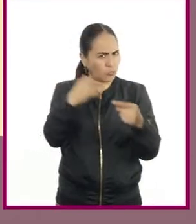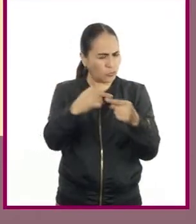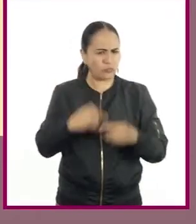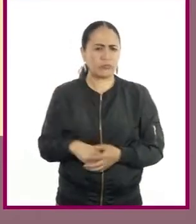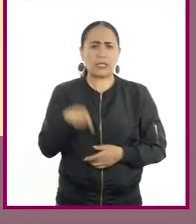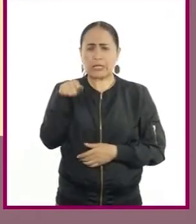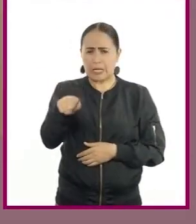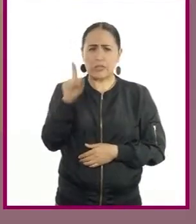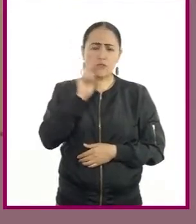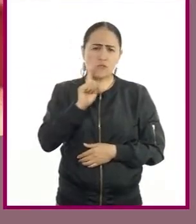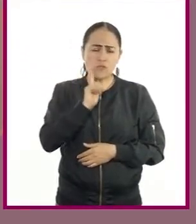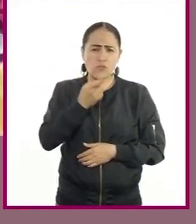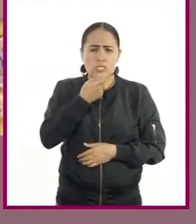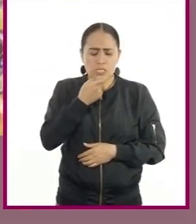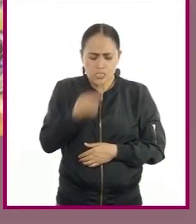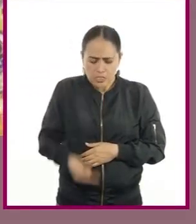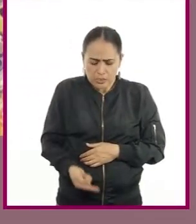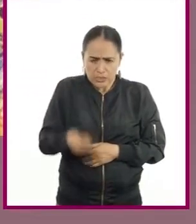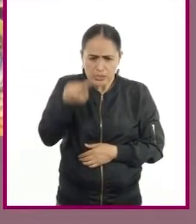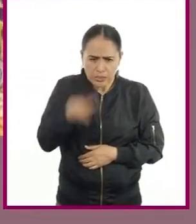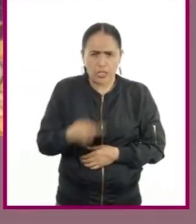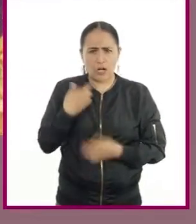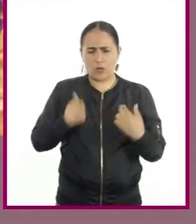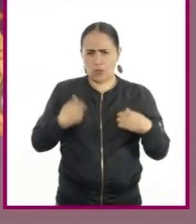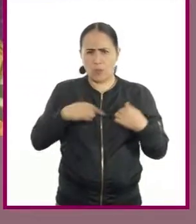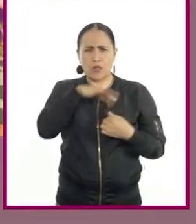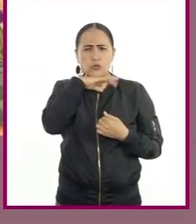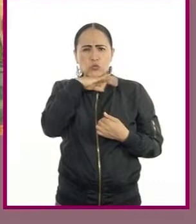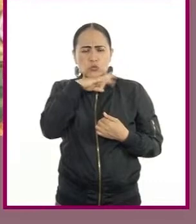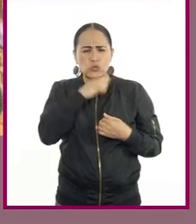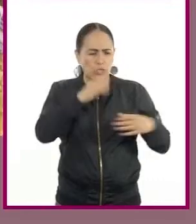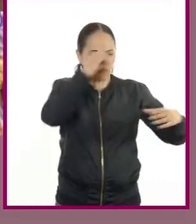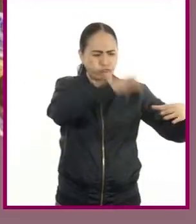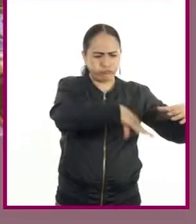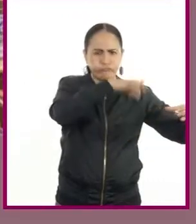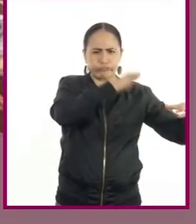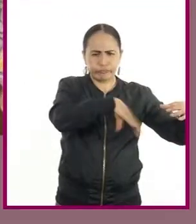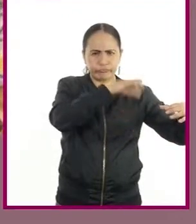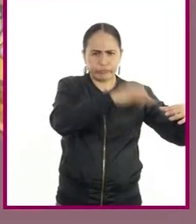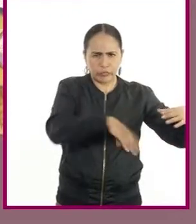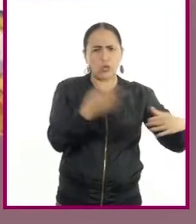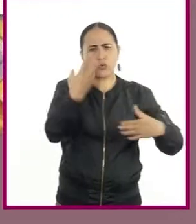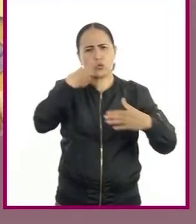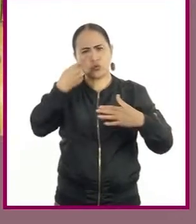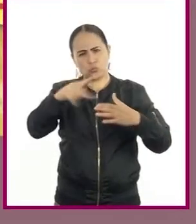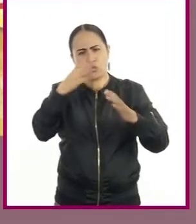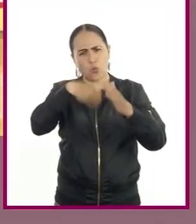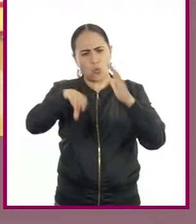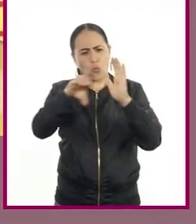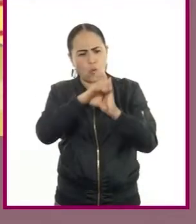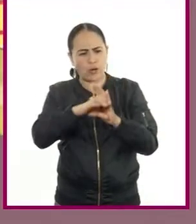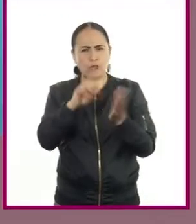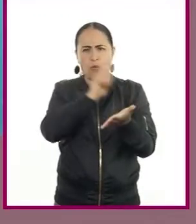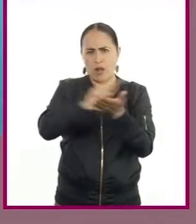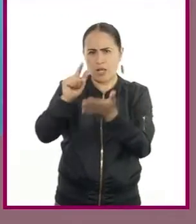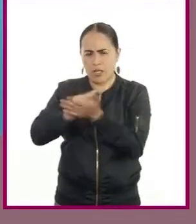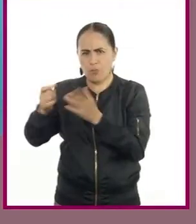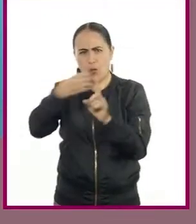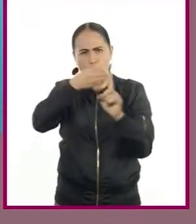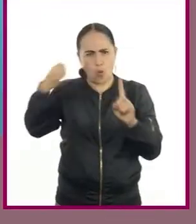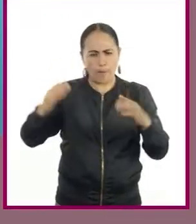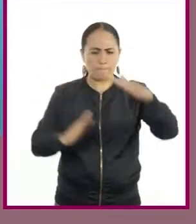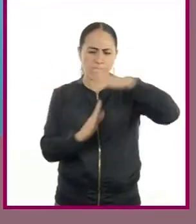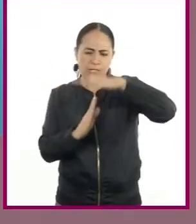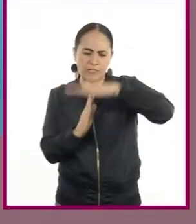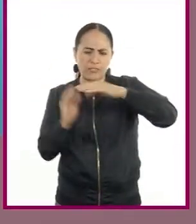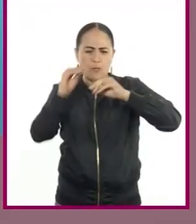ella era pequeña, debía echar su ropa sucia dentro del bote, mantener ordenada su habitación y poner la mesa. Conforme